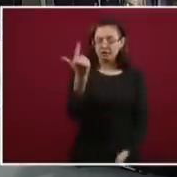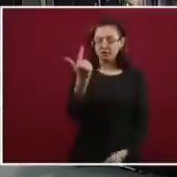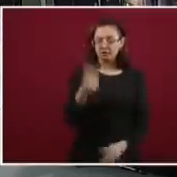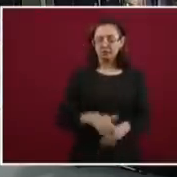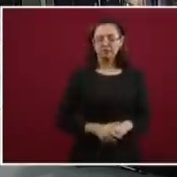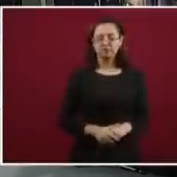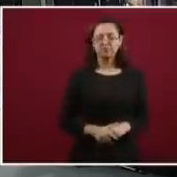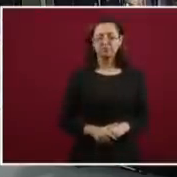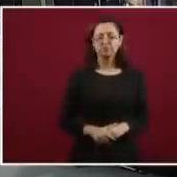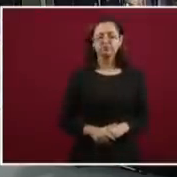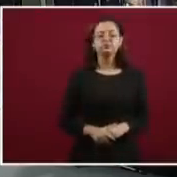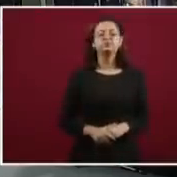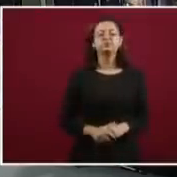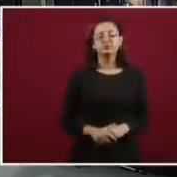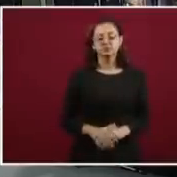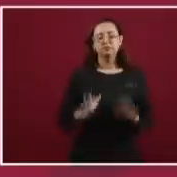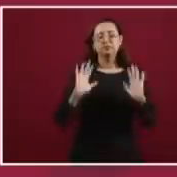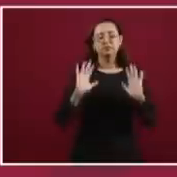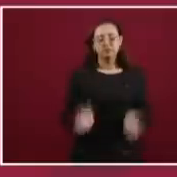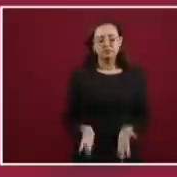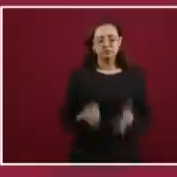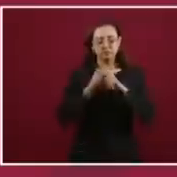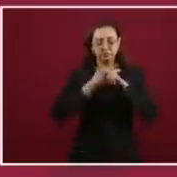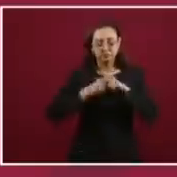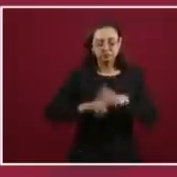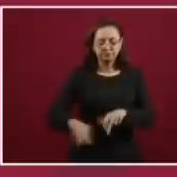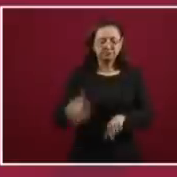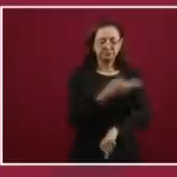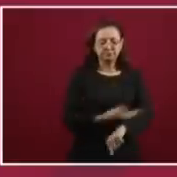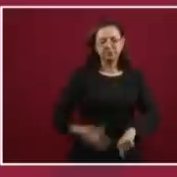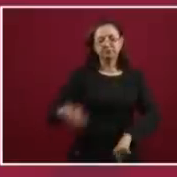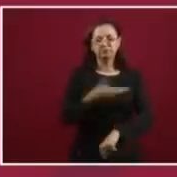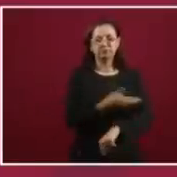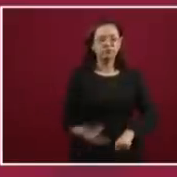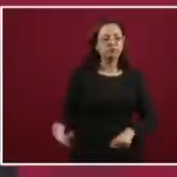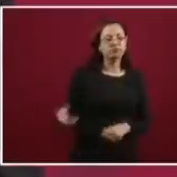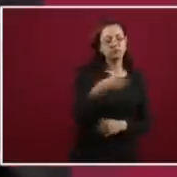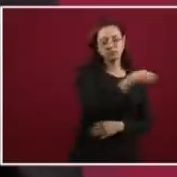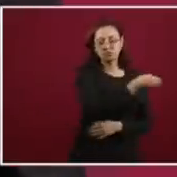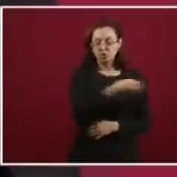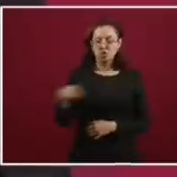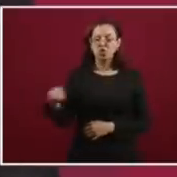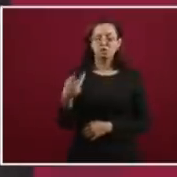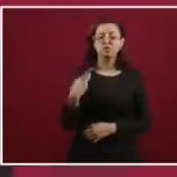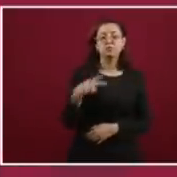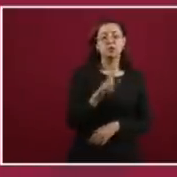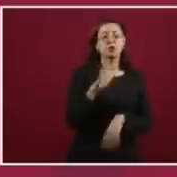y estos estamos poniendo orden pero lo más importante es la actitud